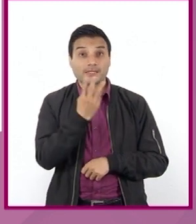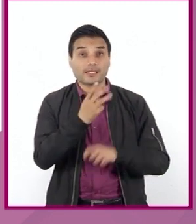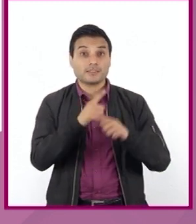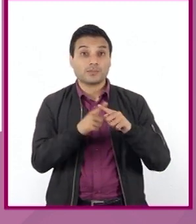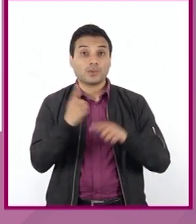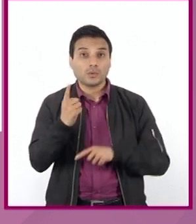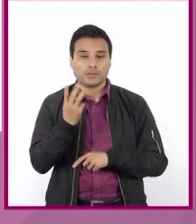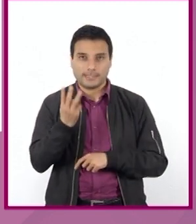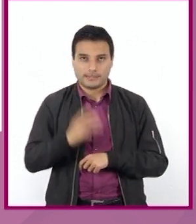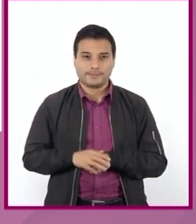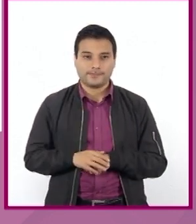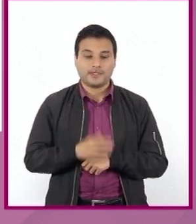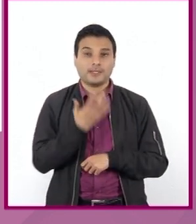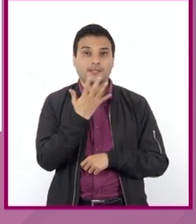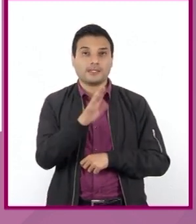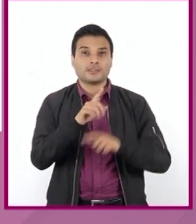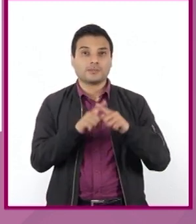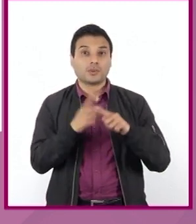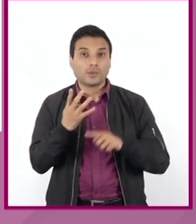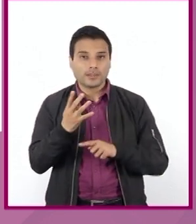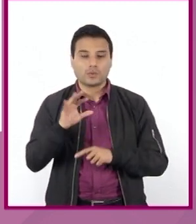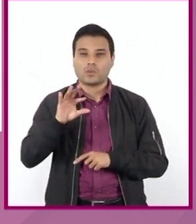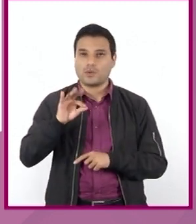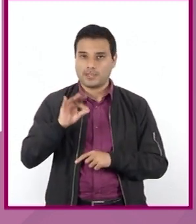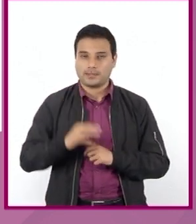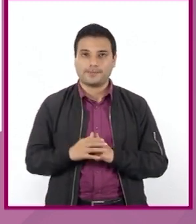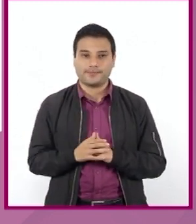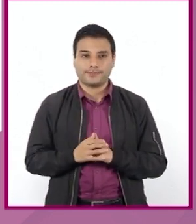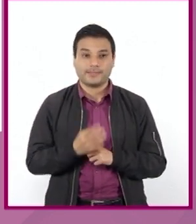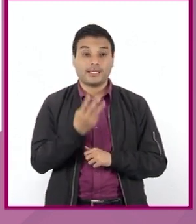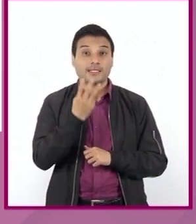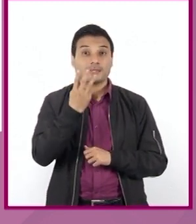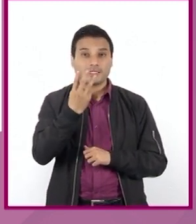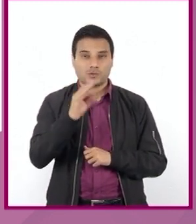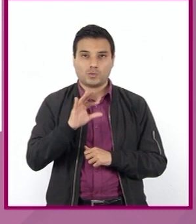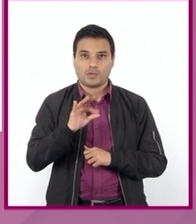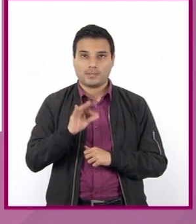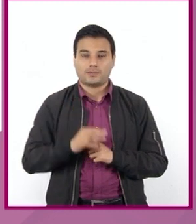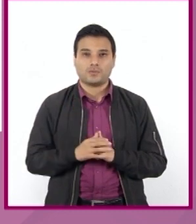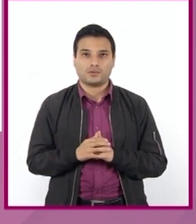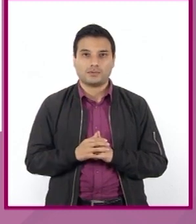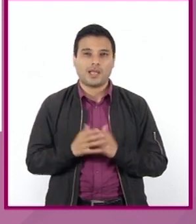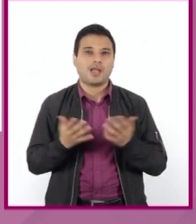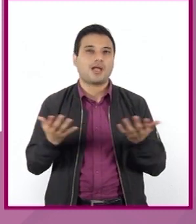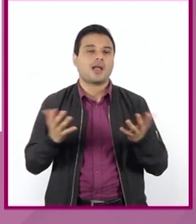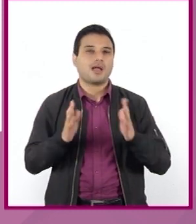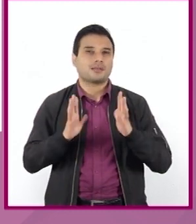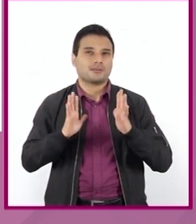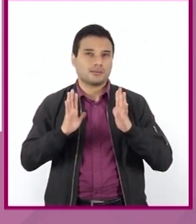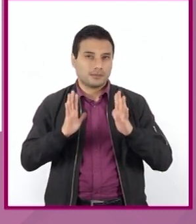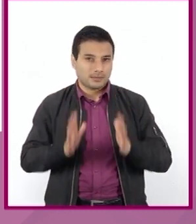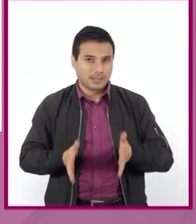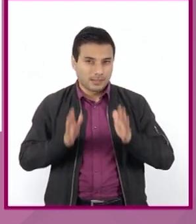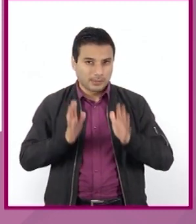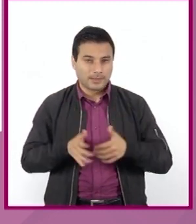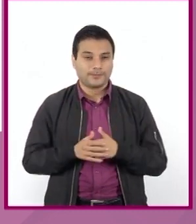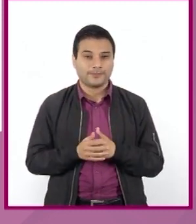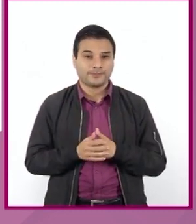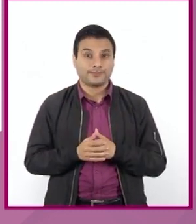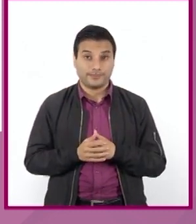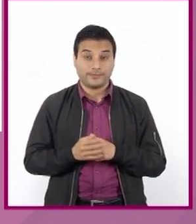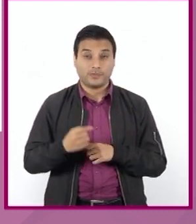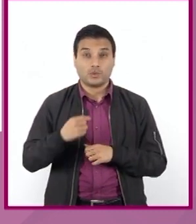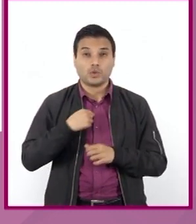1, 3. 10 por 4, 40. 3 cuarentaavos. Por lo tanto, para una porción de